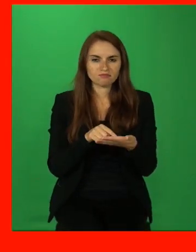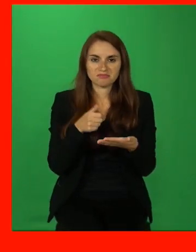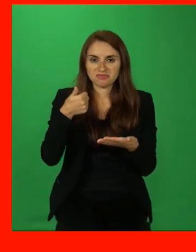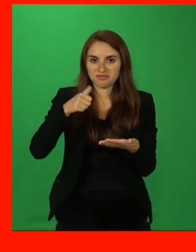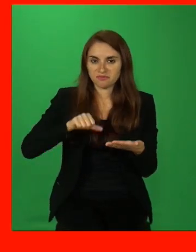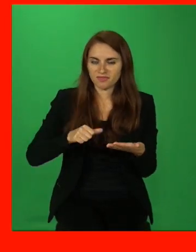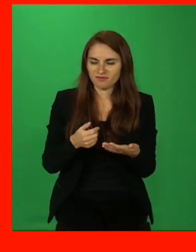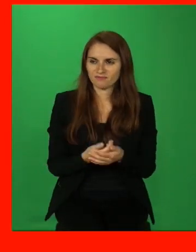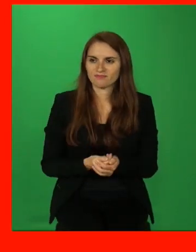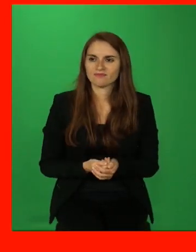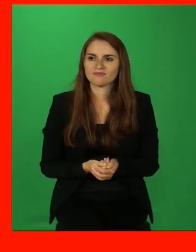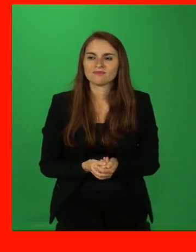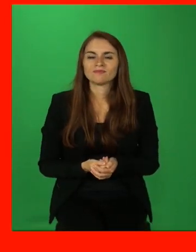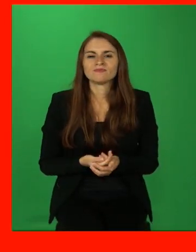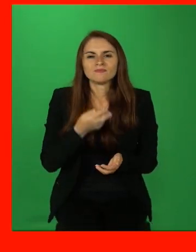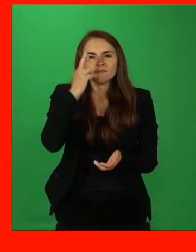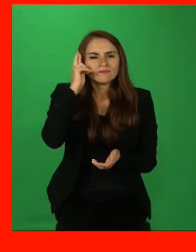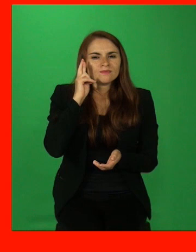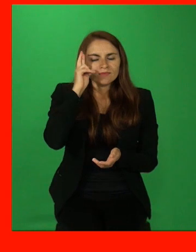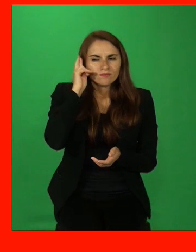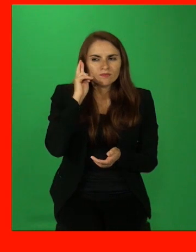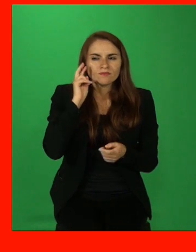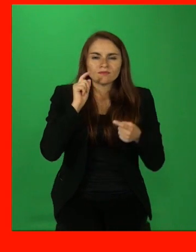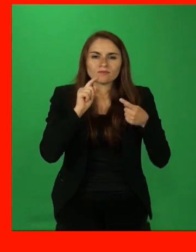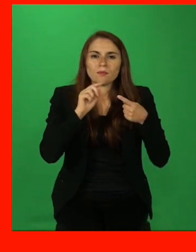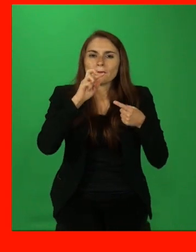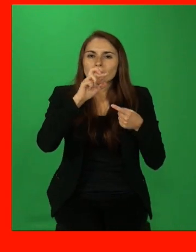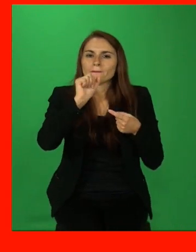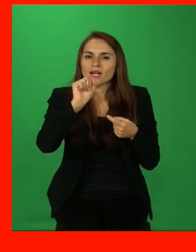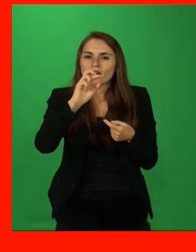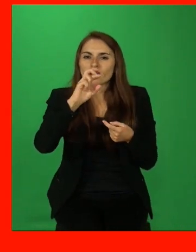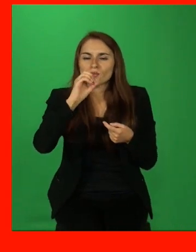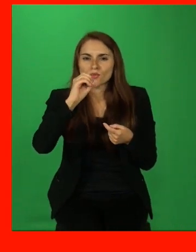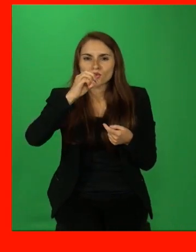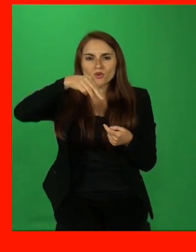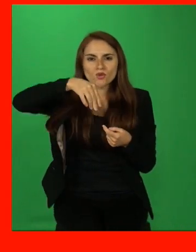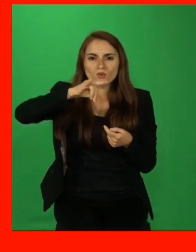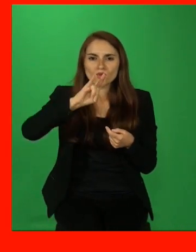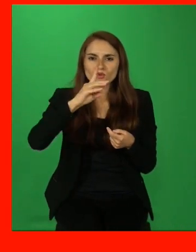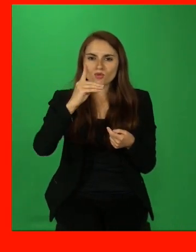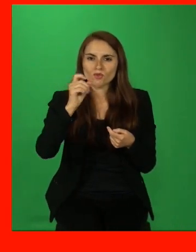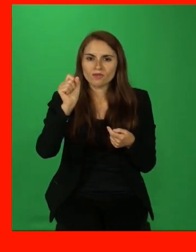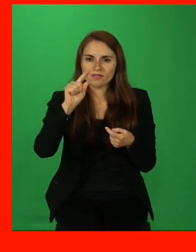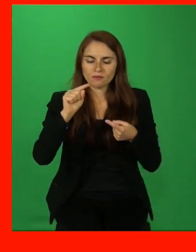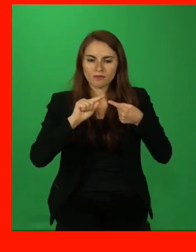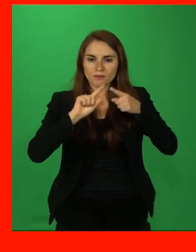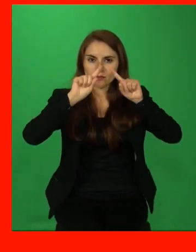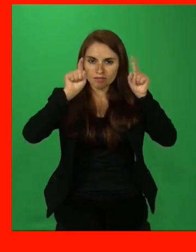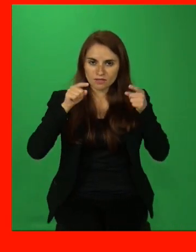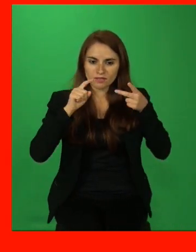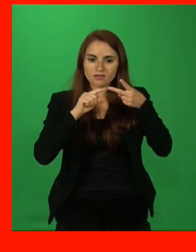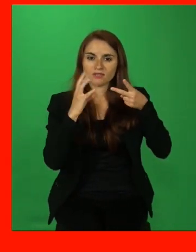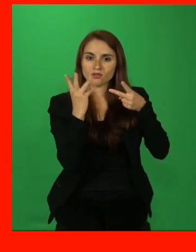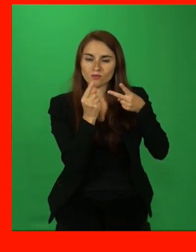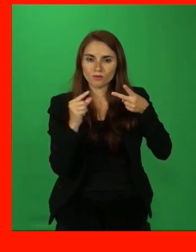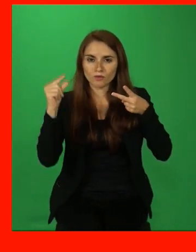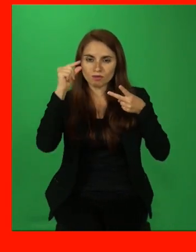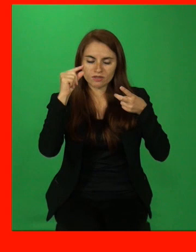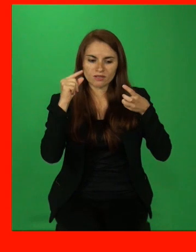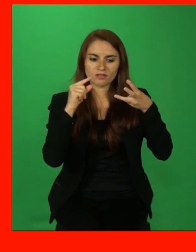correctamente recuerda para como das primero paréntesis después potencia luego